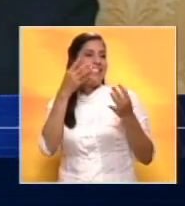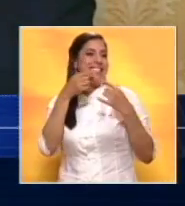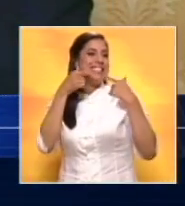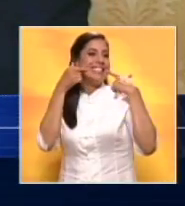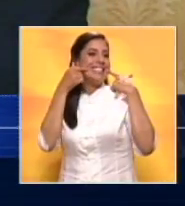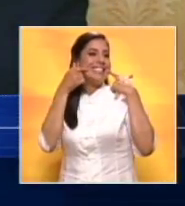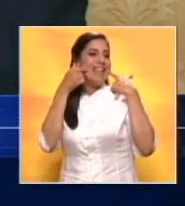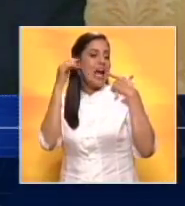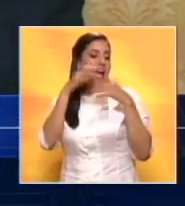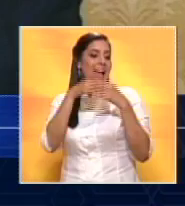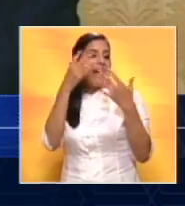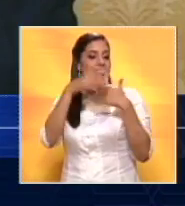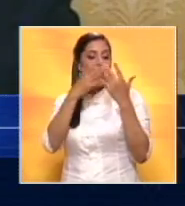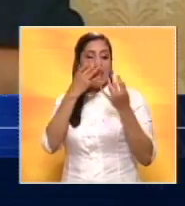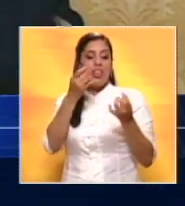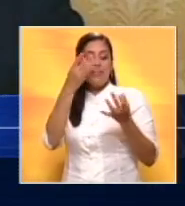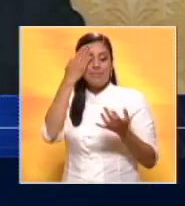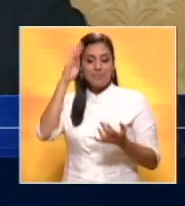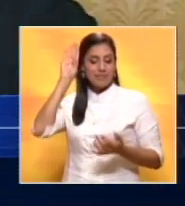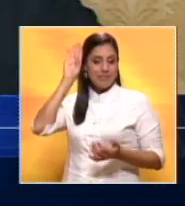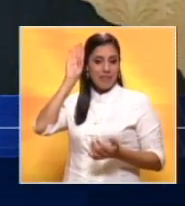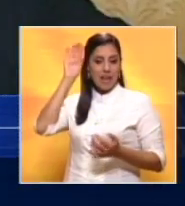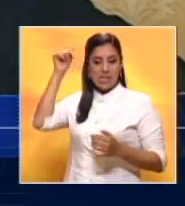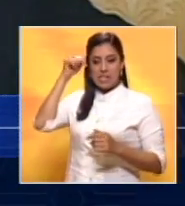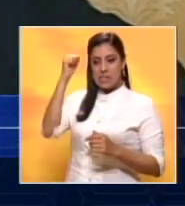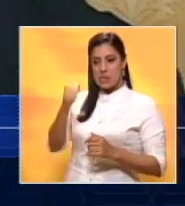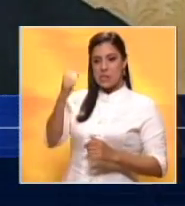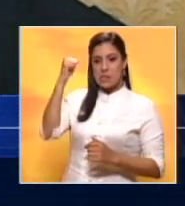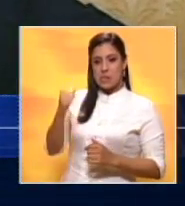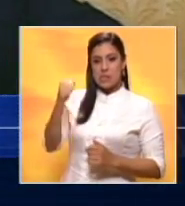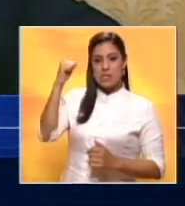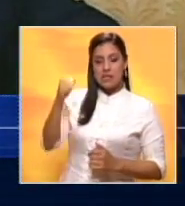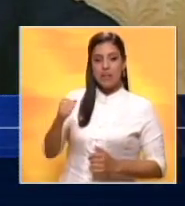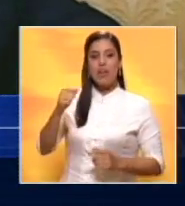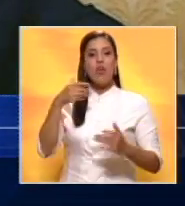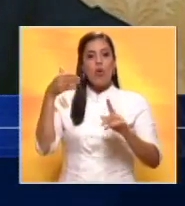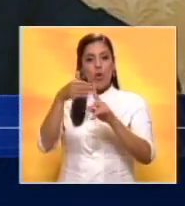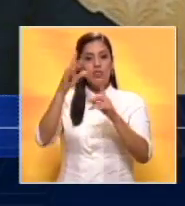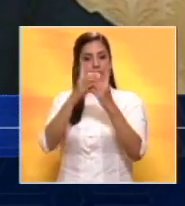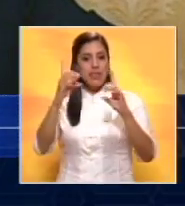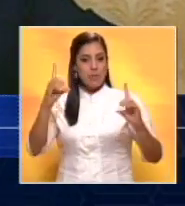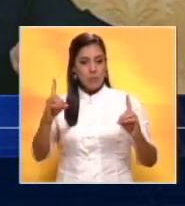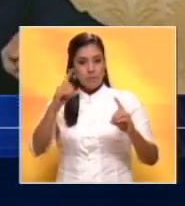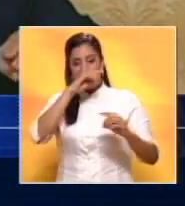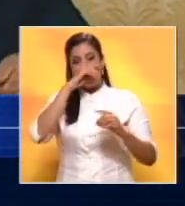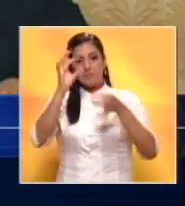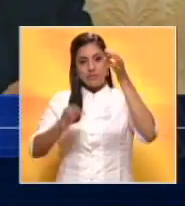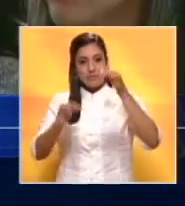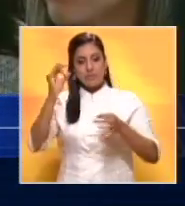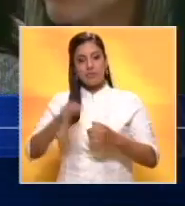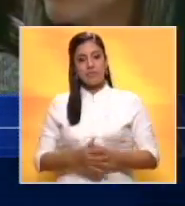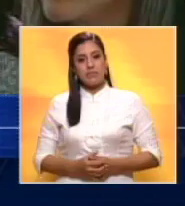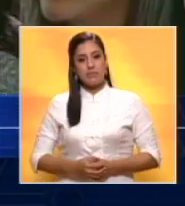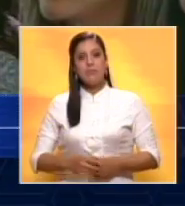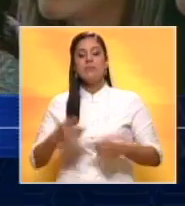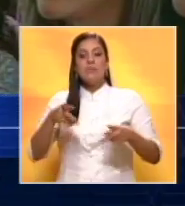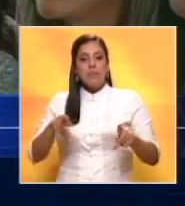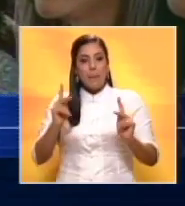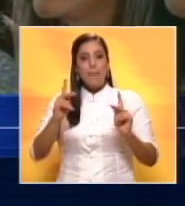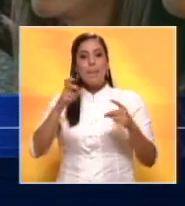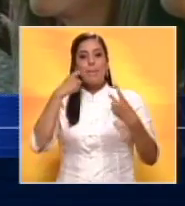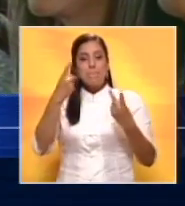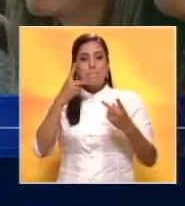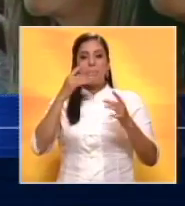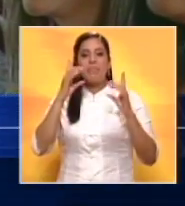sonrisa, se lavaba la cara por un lado, pero por otro metía el puñal contra la democracia y la justicia, que ha permitido